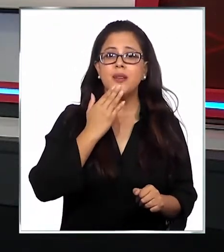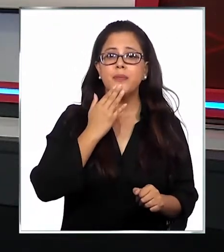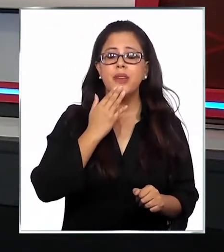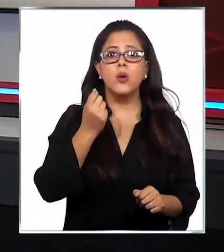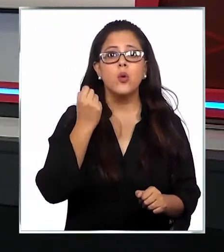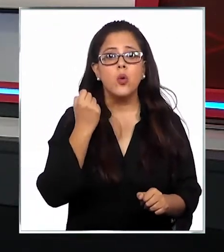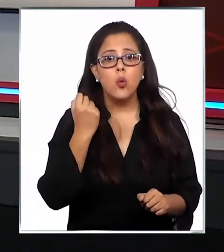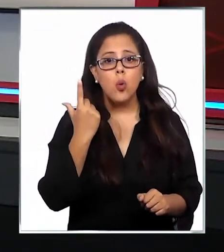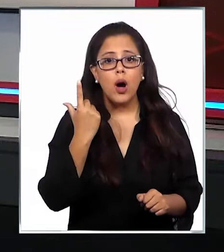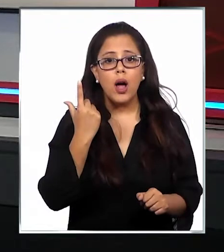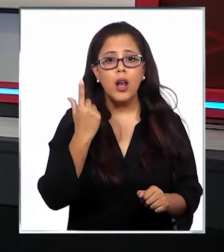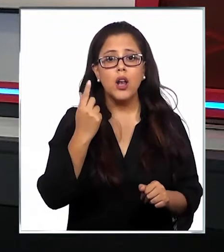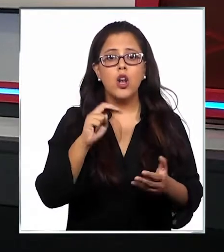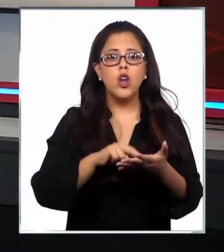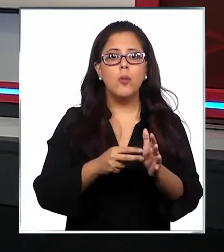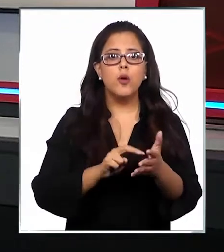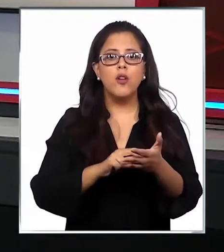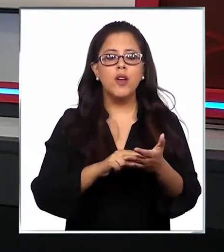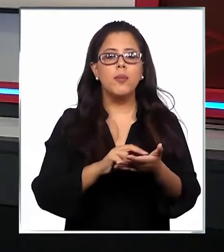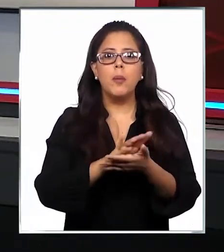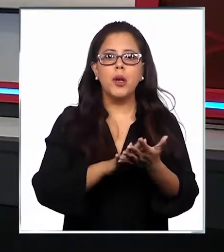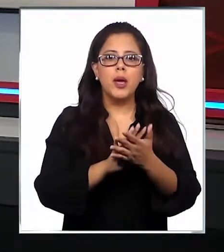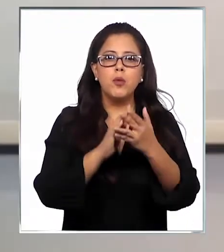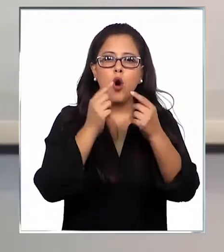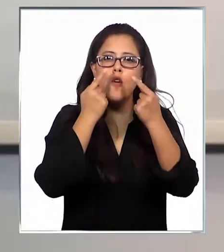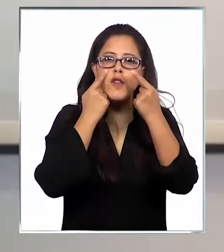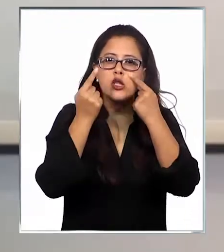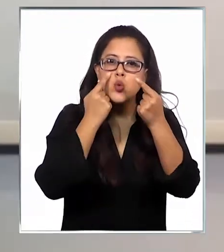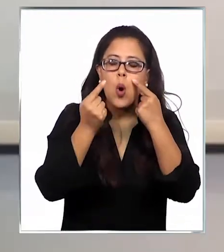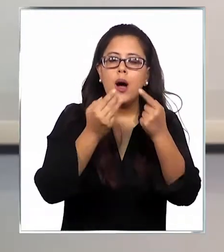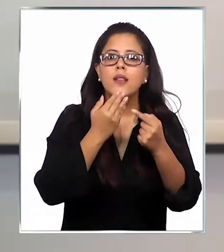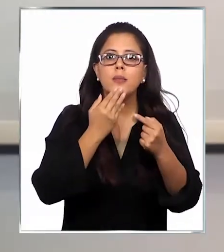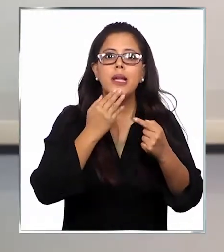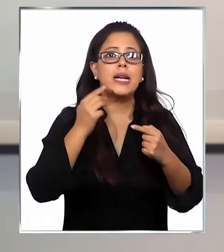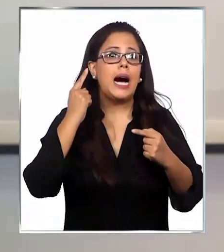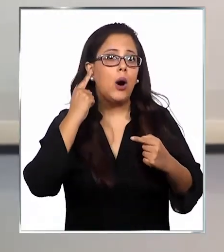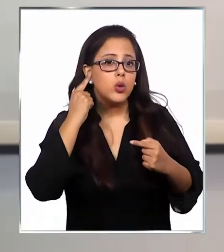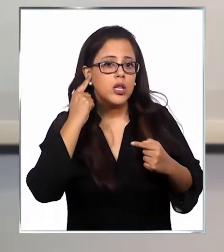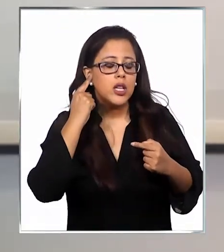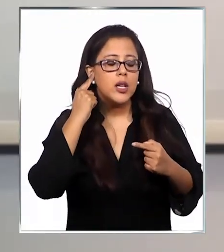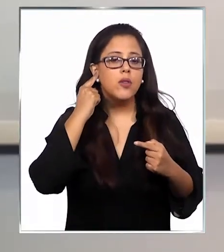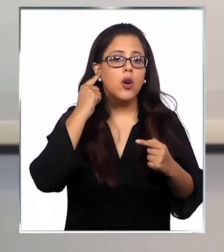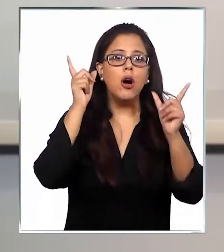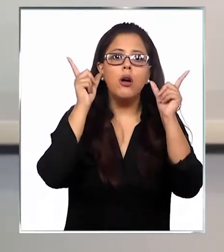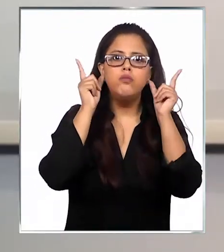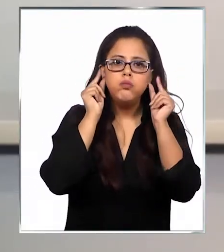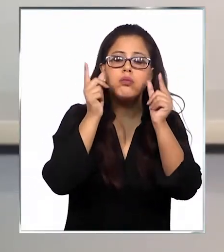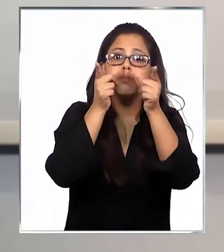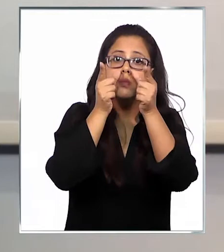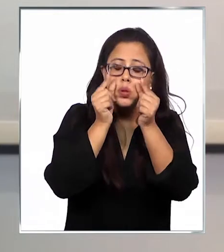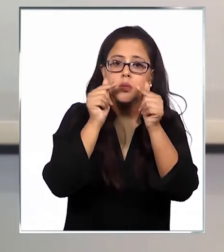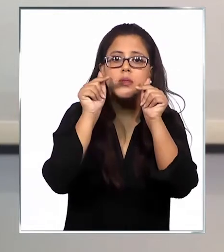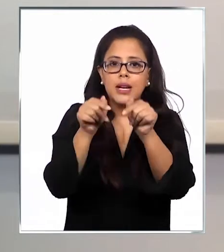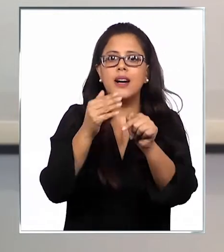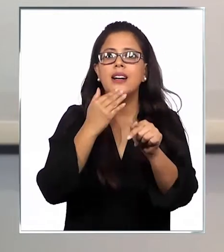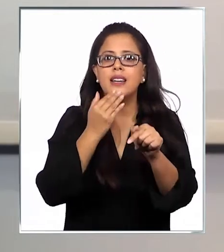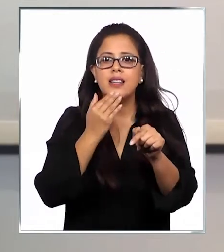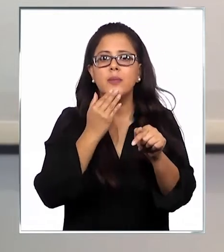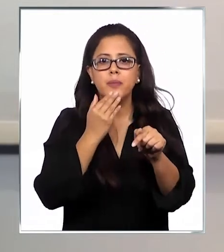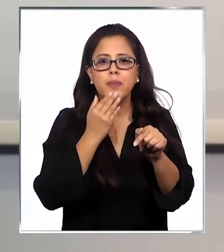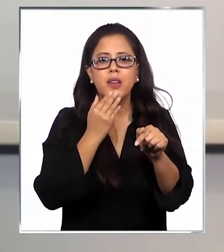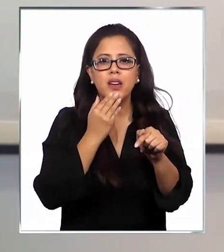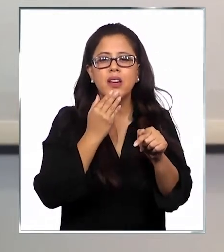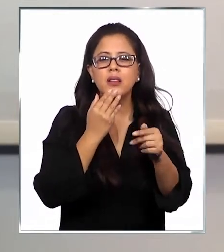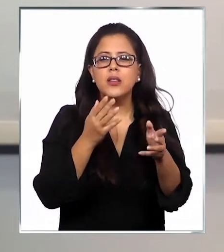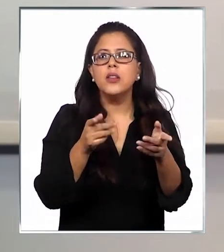las alteraciones de los órganos de los sentidos, los problemas visuales y auditivos son otra gran categoría, obviamente con un pronóstico mejor que